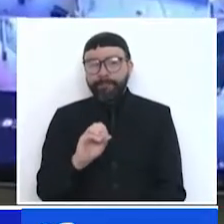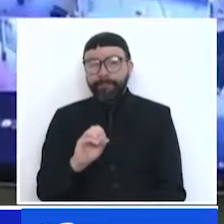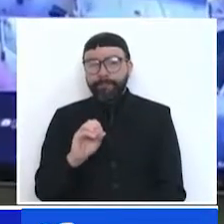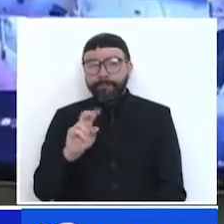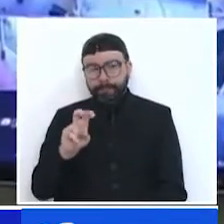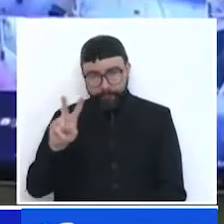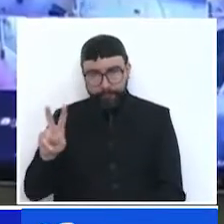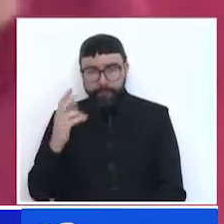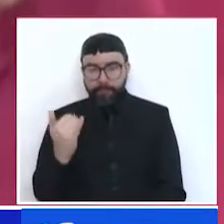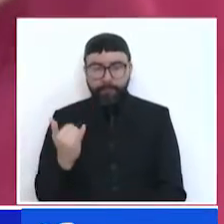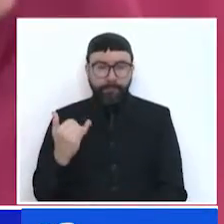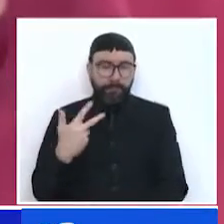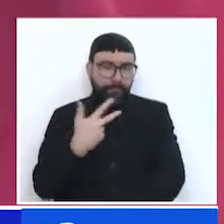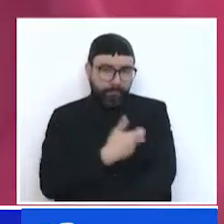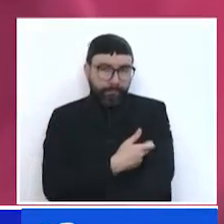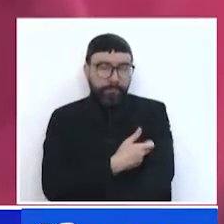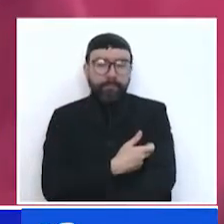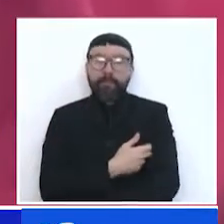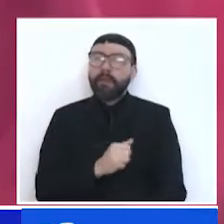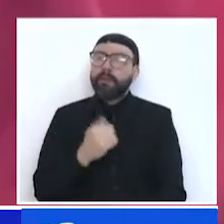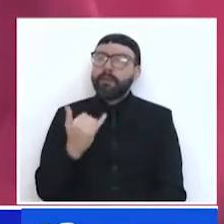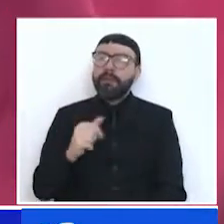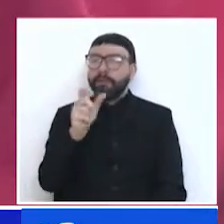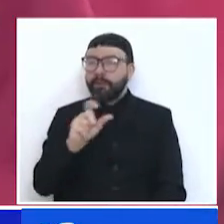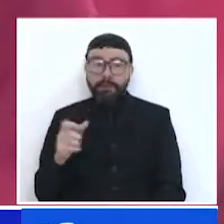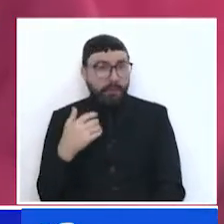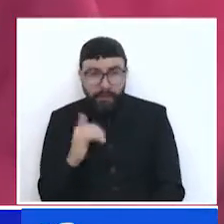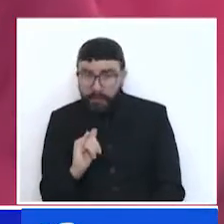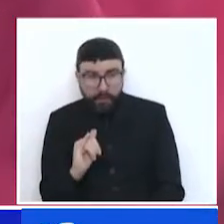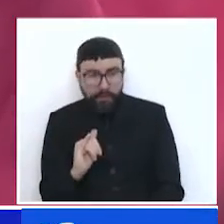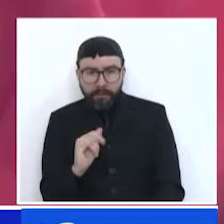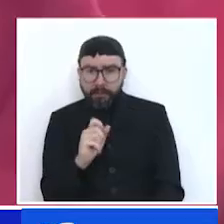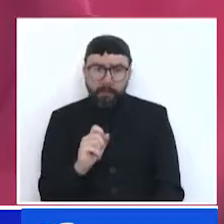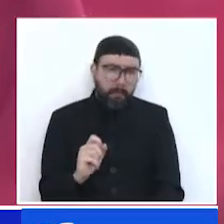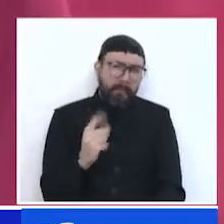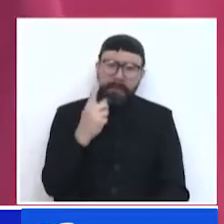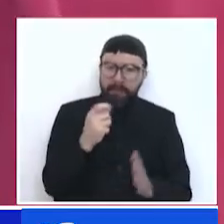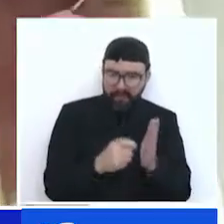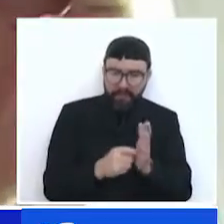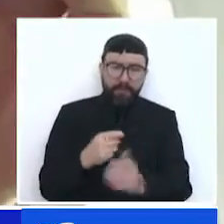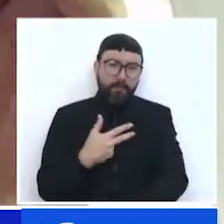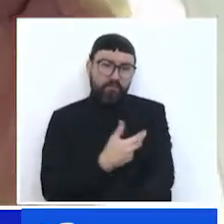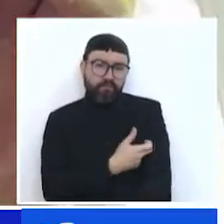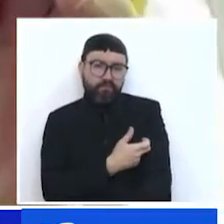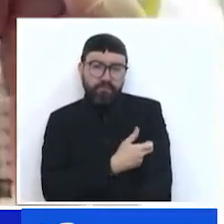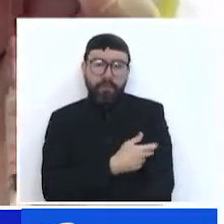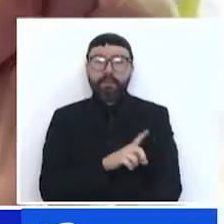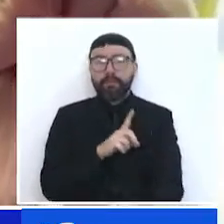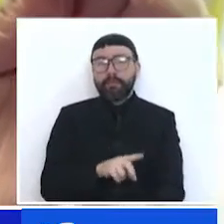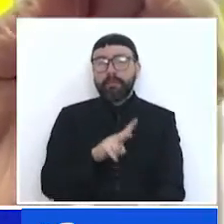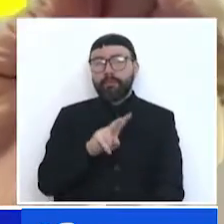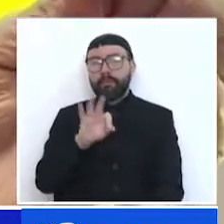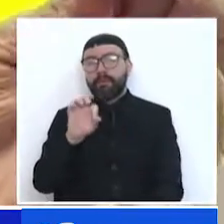53.472 dosis y personas que se le han aplicado primera dosis,